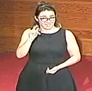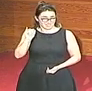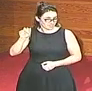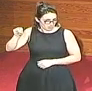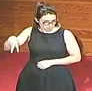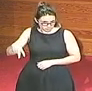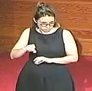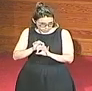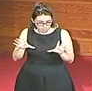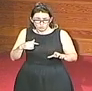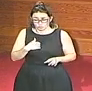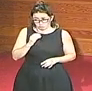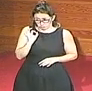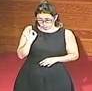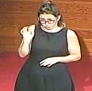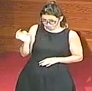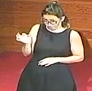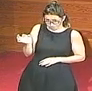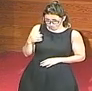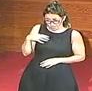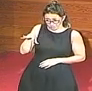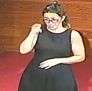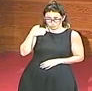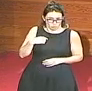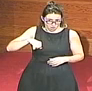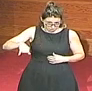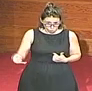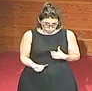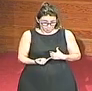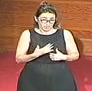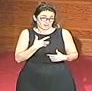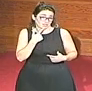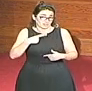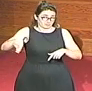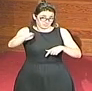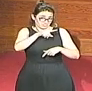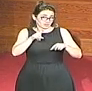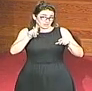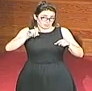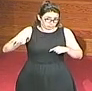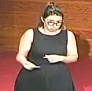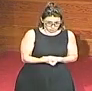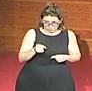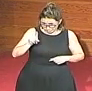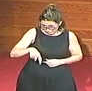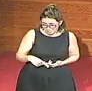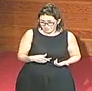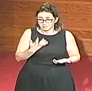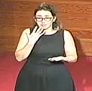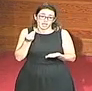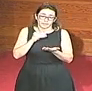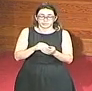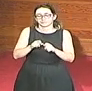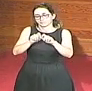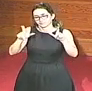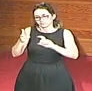Yo estoy agotada. Pues me imagino que vosotros también. Y si encima enciendes y solo te dan malas noticias, y